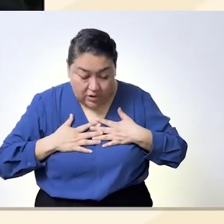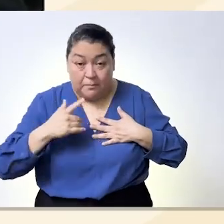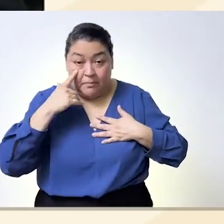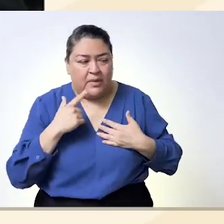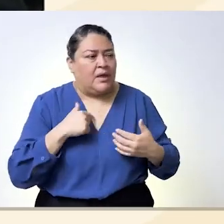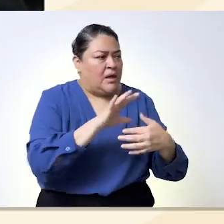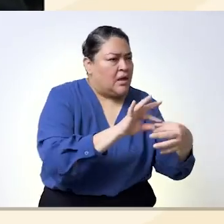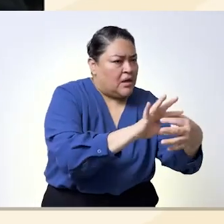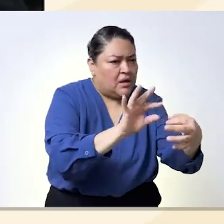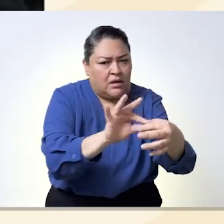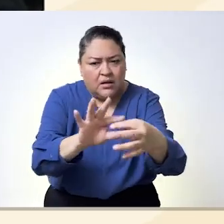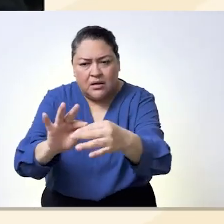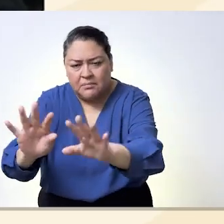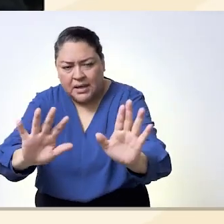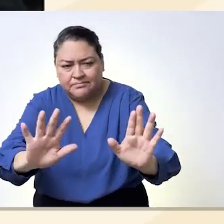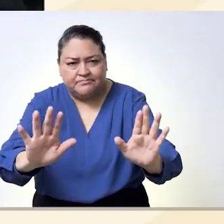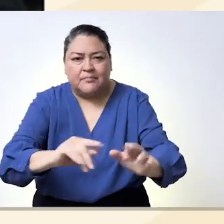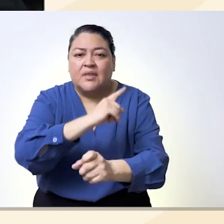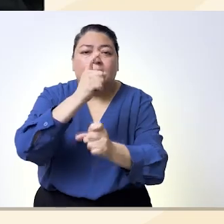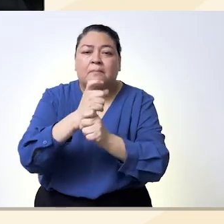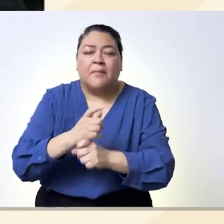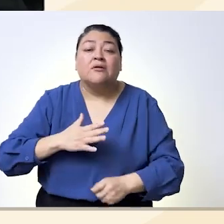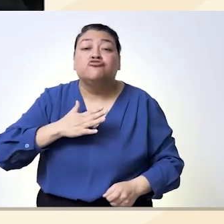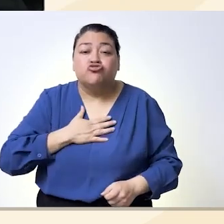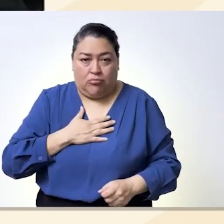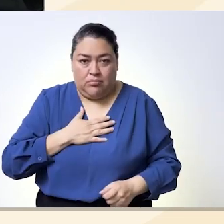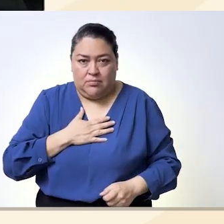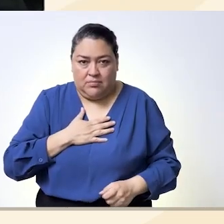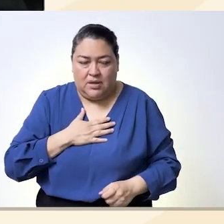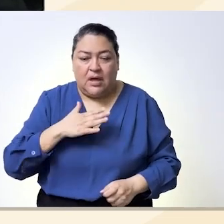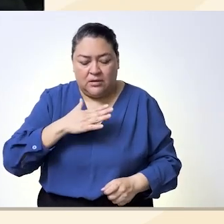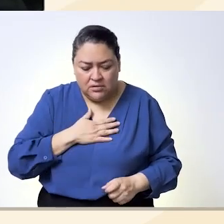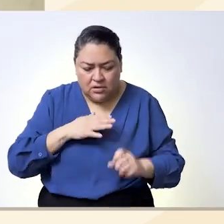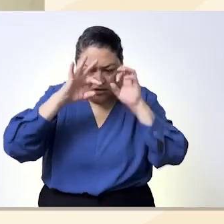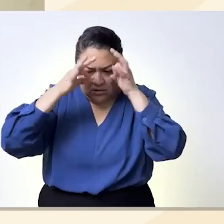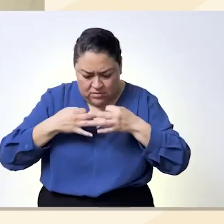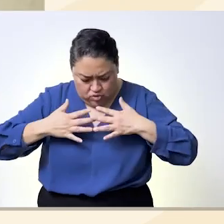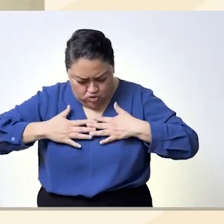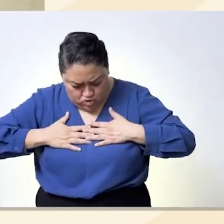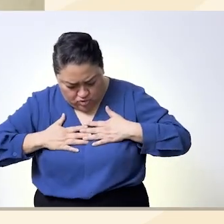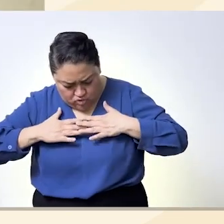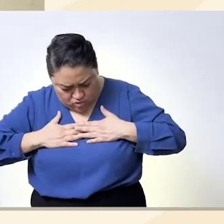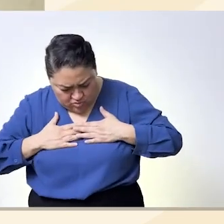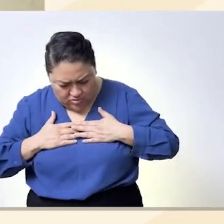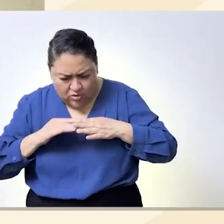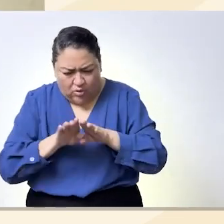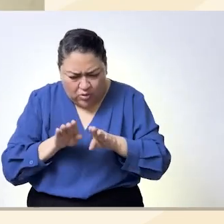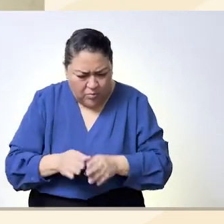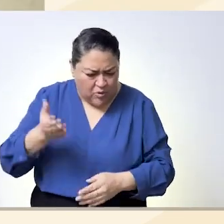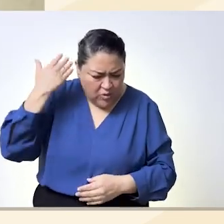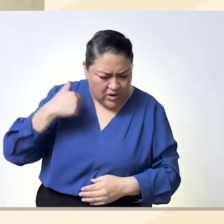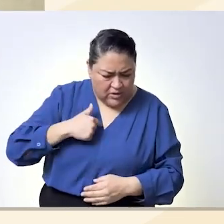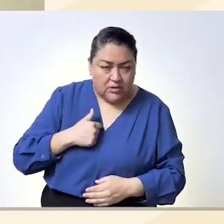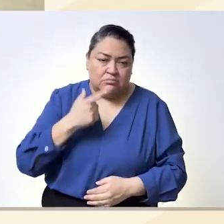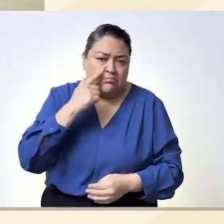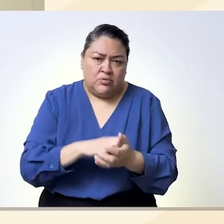o sea, es como, a ver, o sea, ¿cuál fue mi información? O sea, no, o sea, como creo que en mi caso, o sea, como que soy persona neurodivergente, pero también